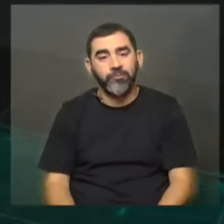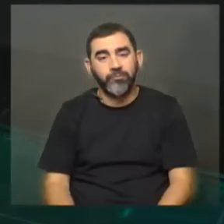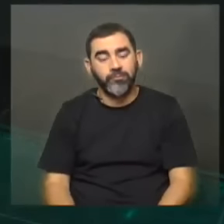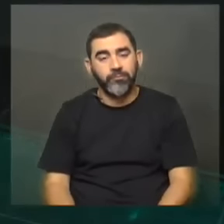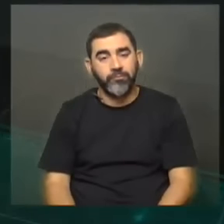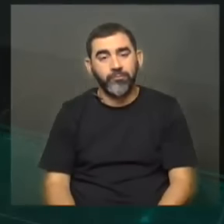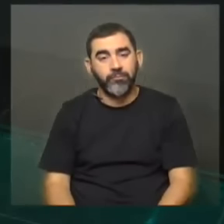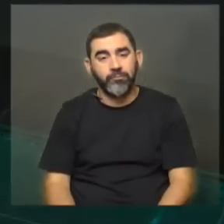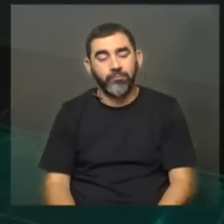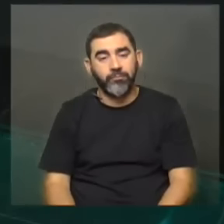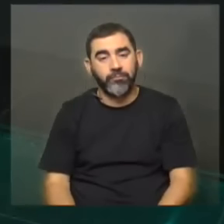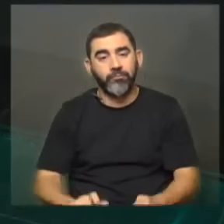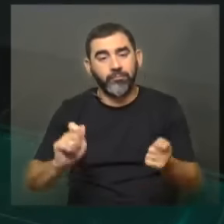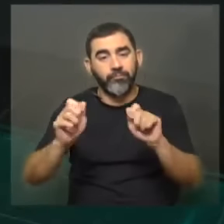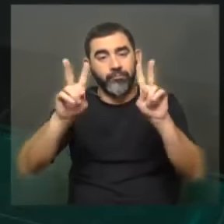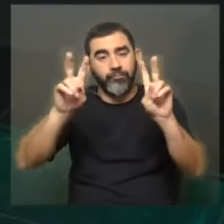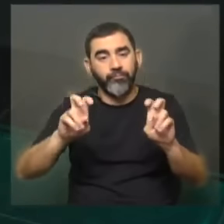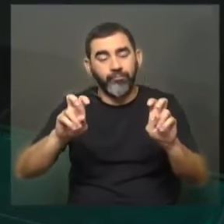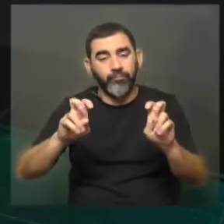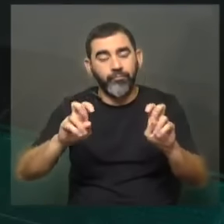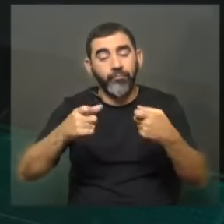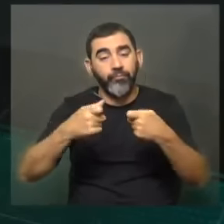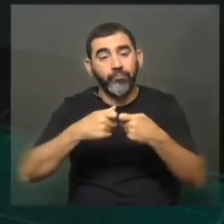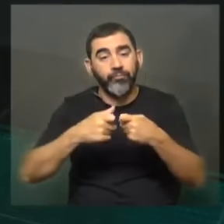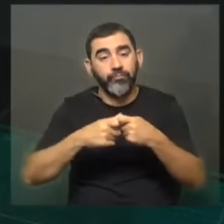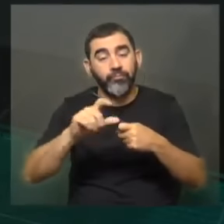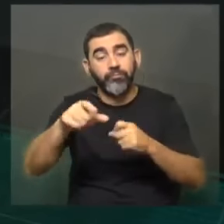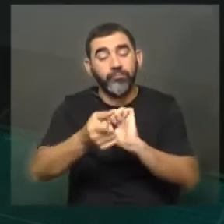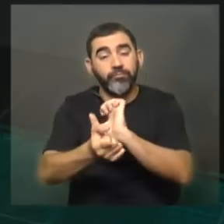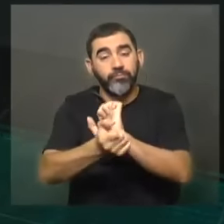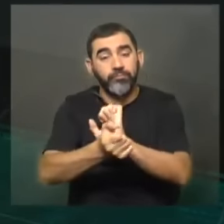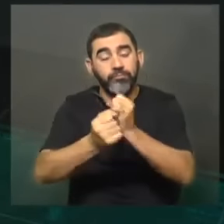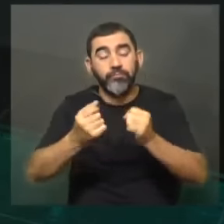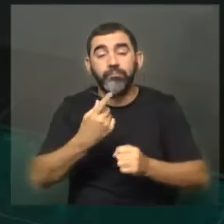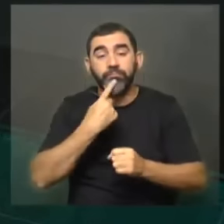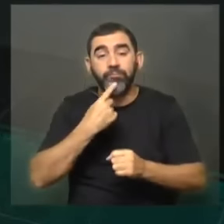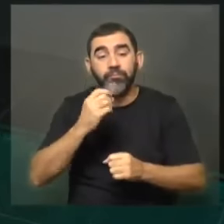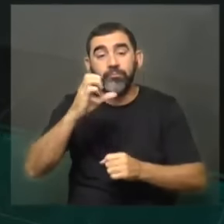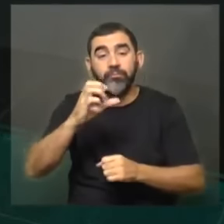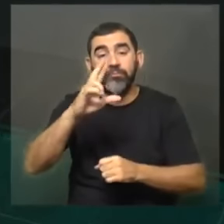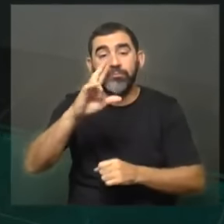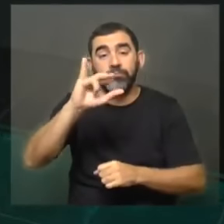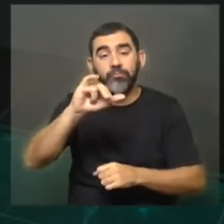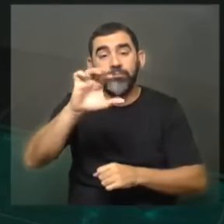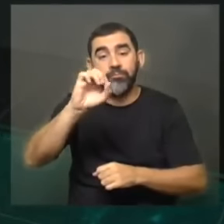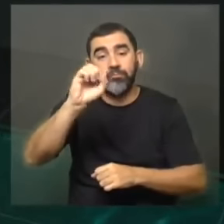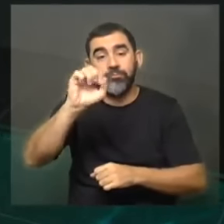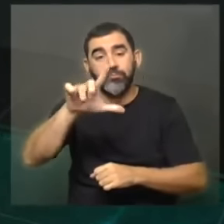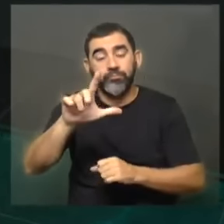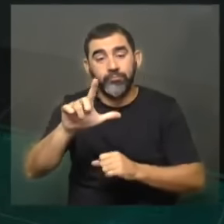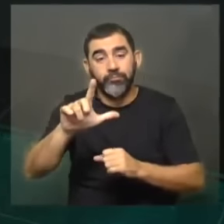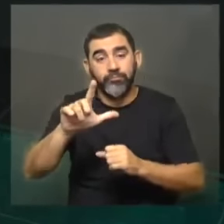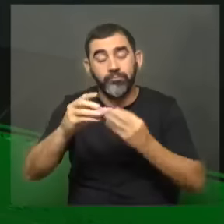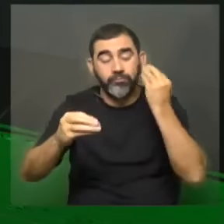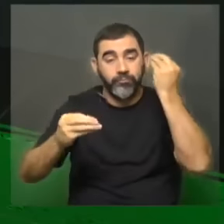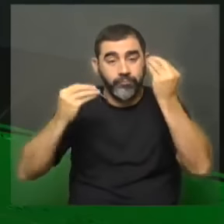vamos a cambiar de este tema ahora desde la asociación de expresas y presos políticos Crisol se manifestó